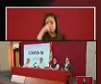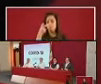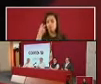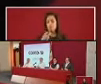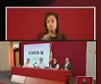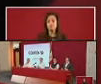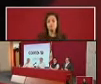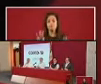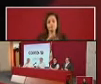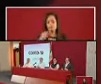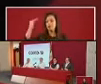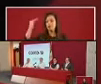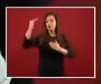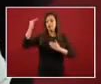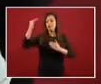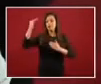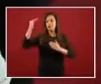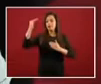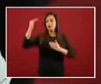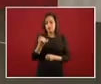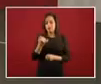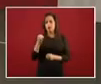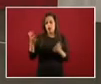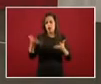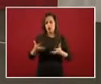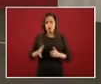los contagios.